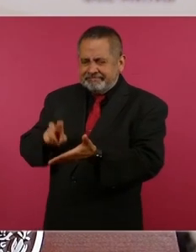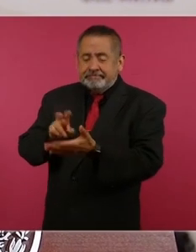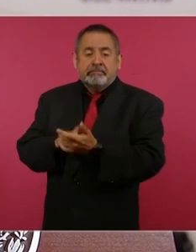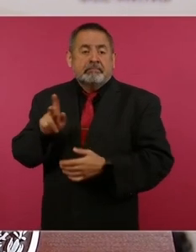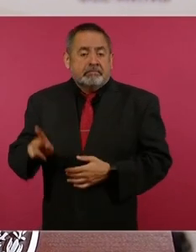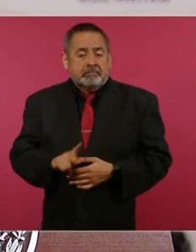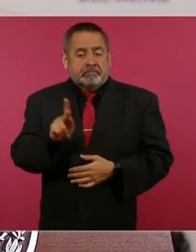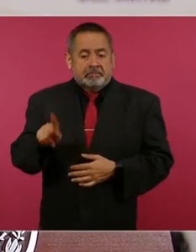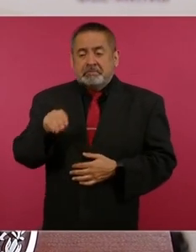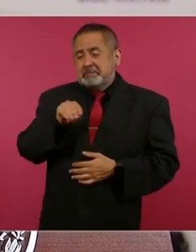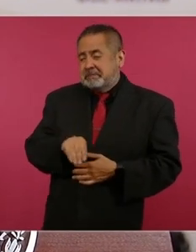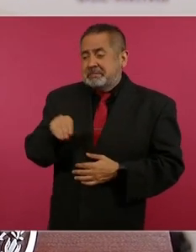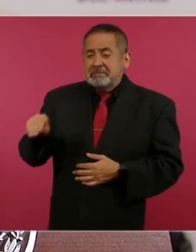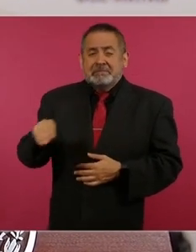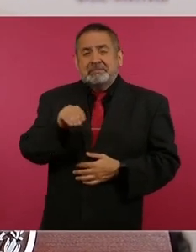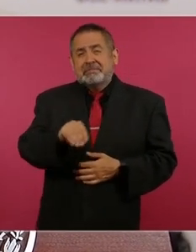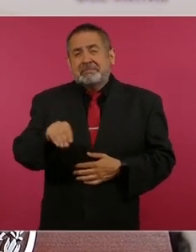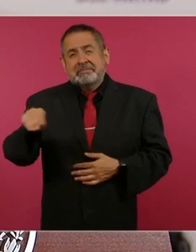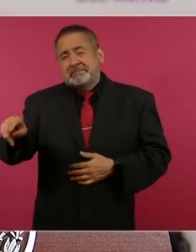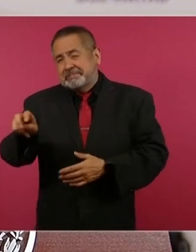pueblo,